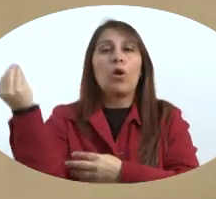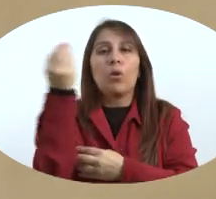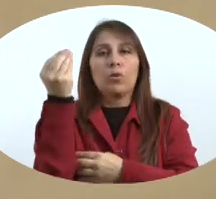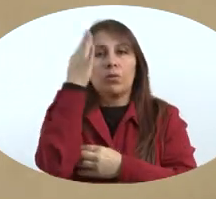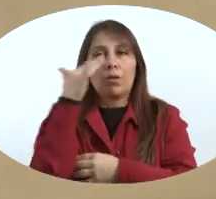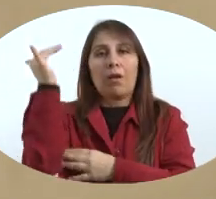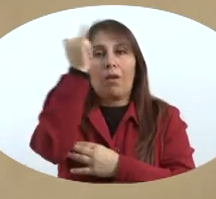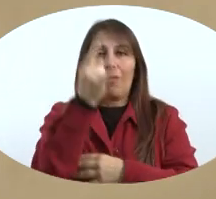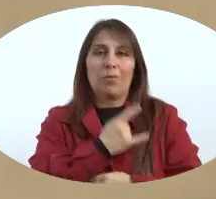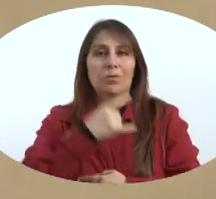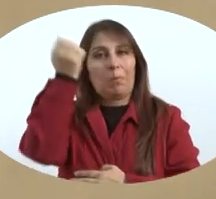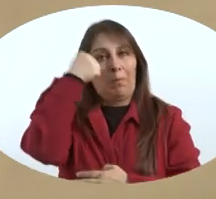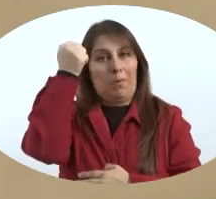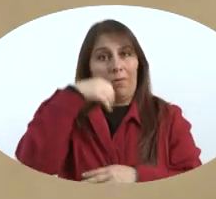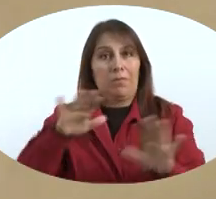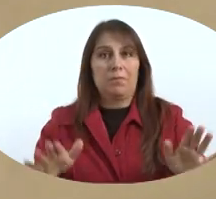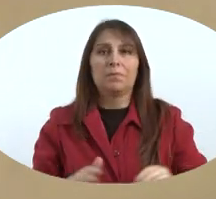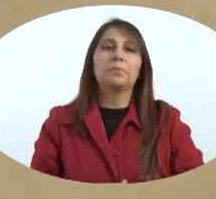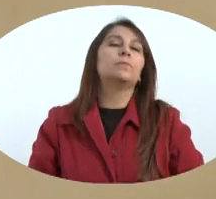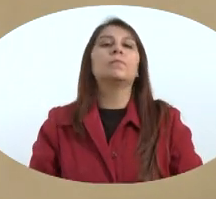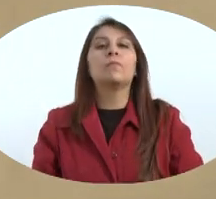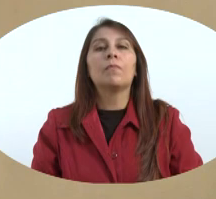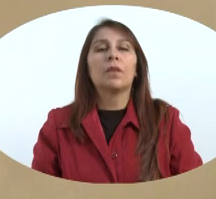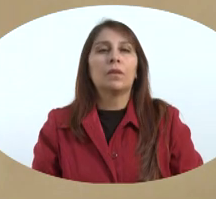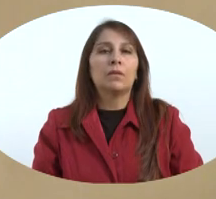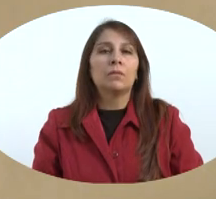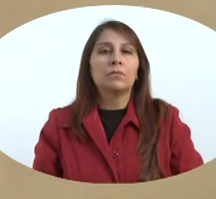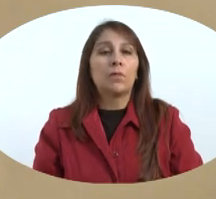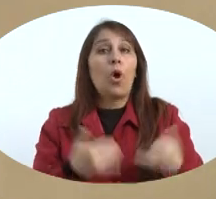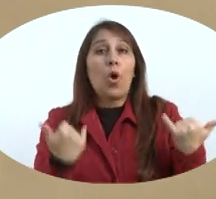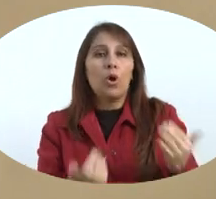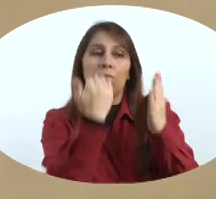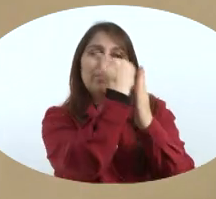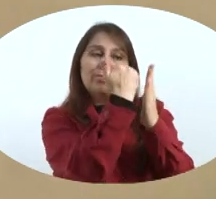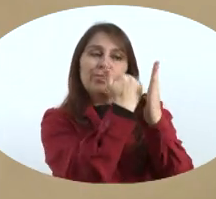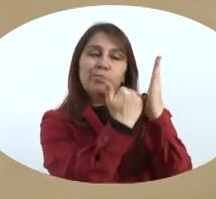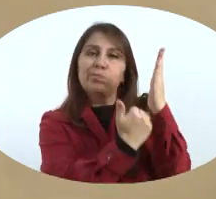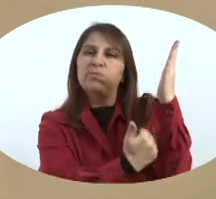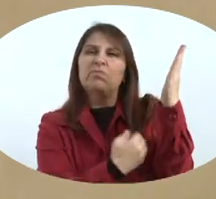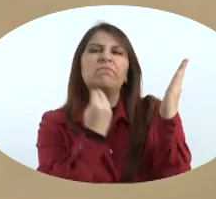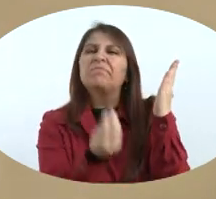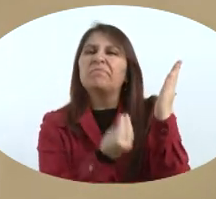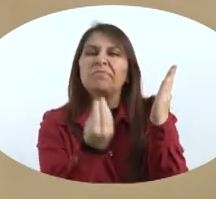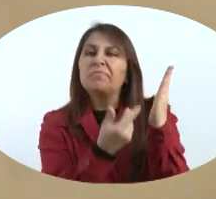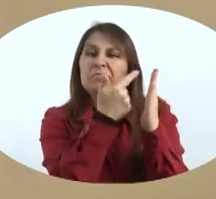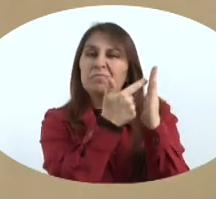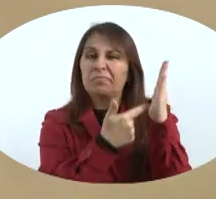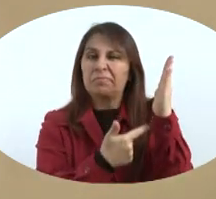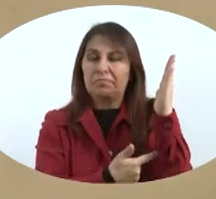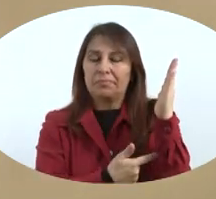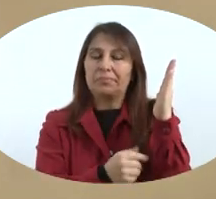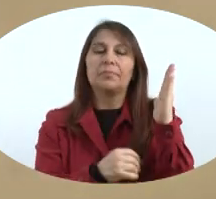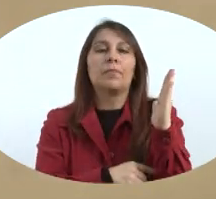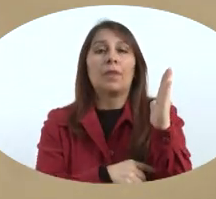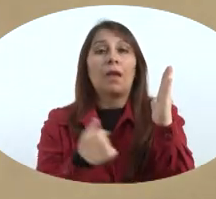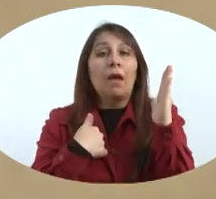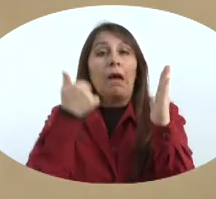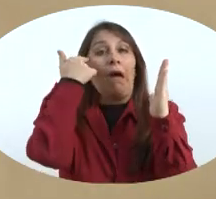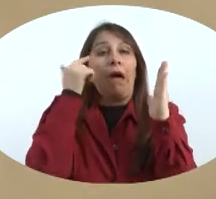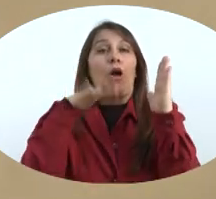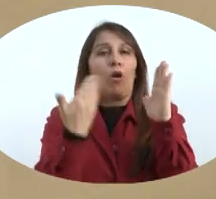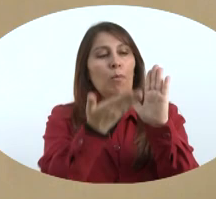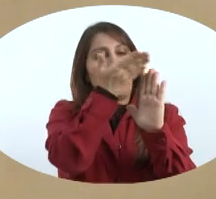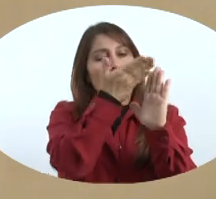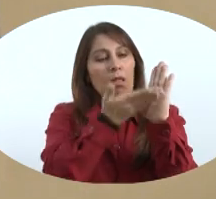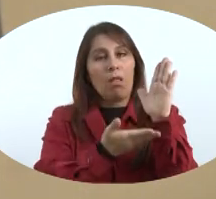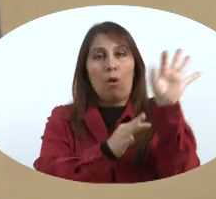universidad pedagógica nacional como orden del día pues vamos a establecer unos criterios para poder hacer